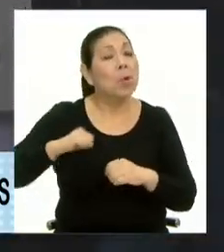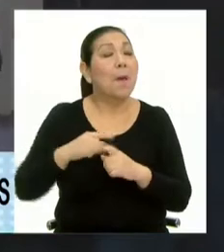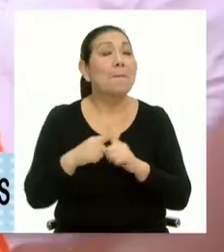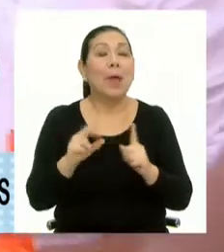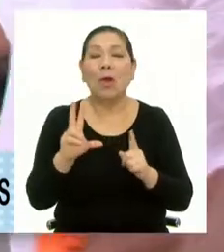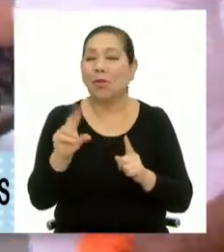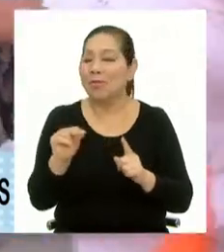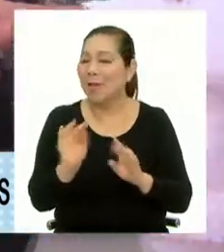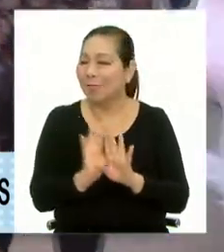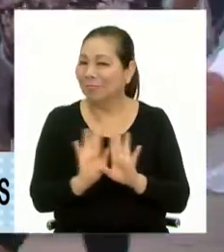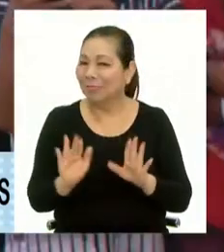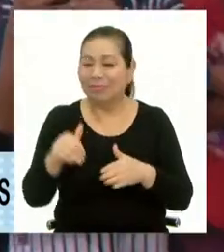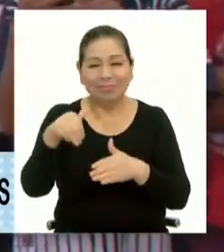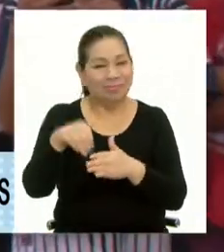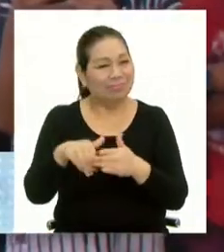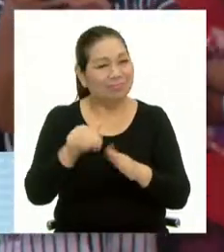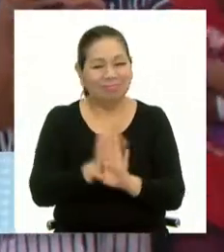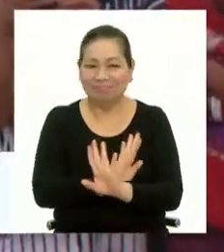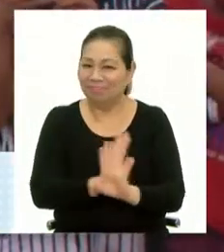no será candidata.